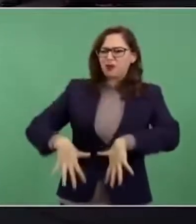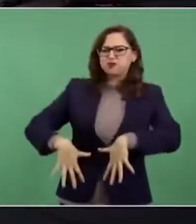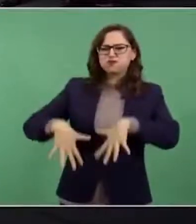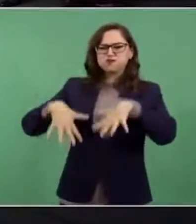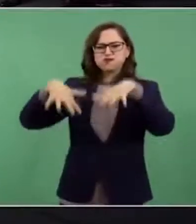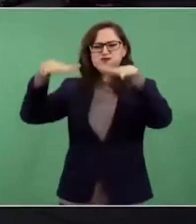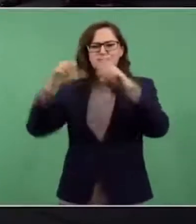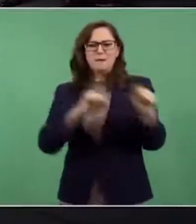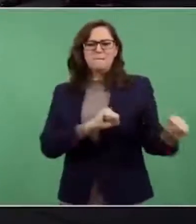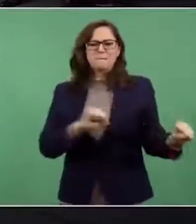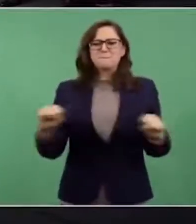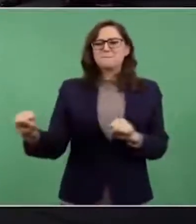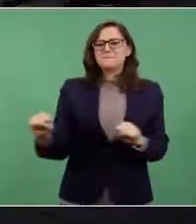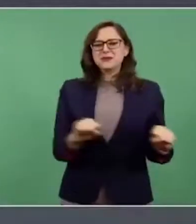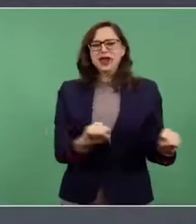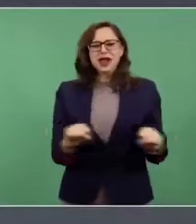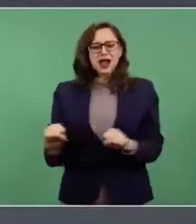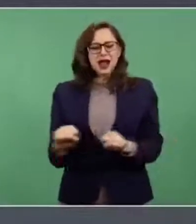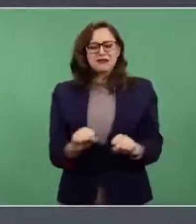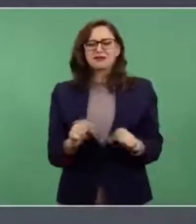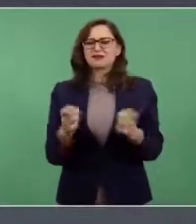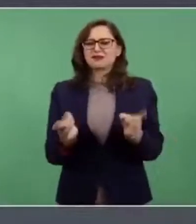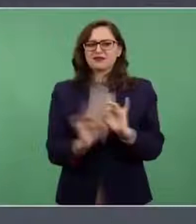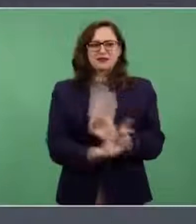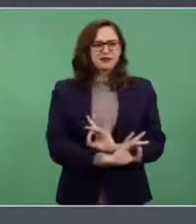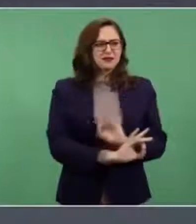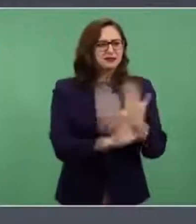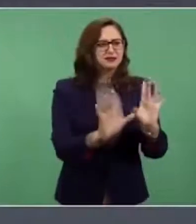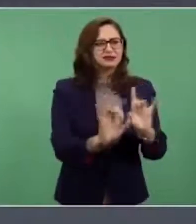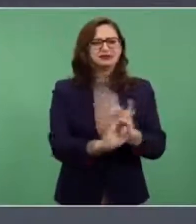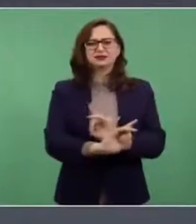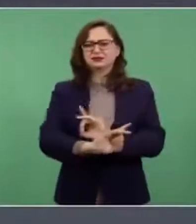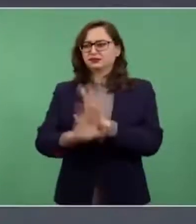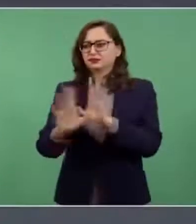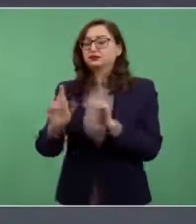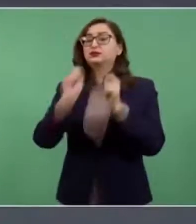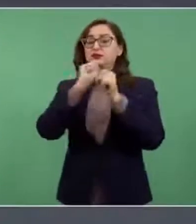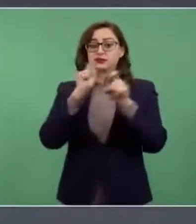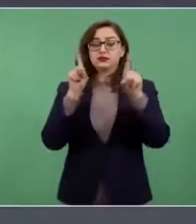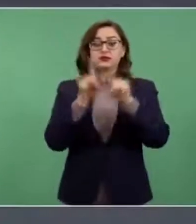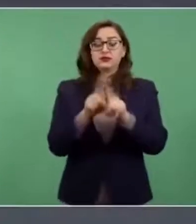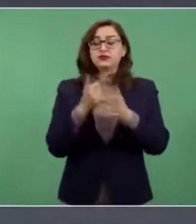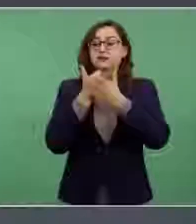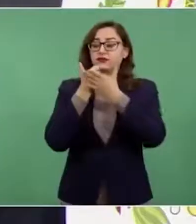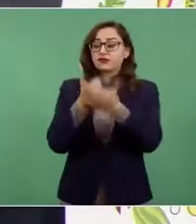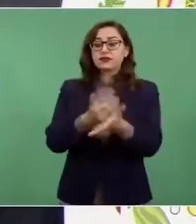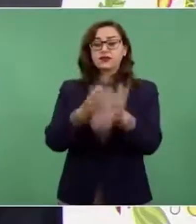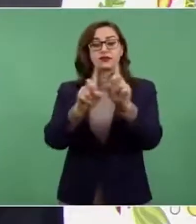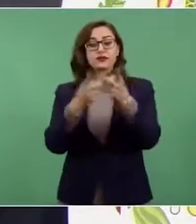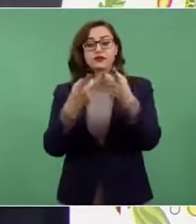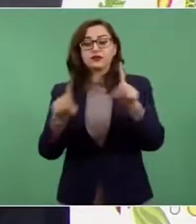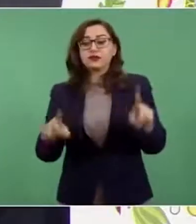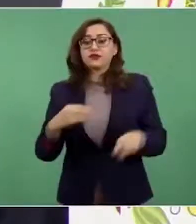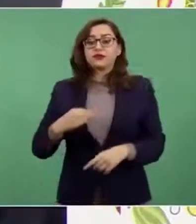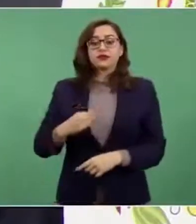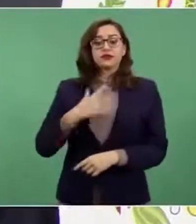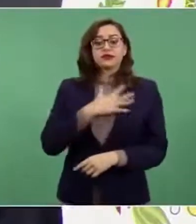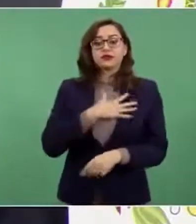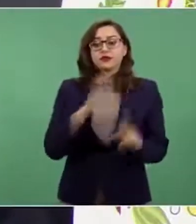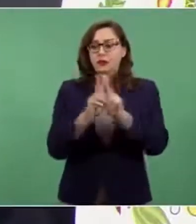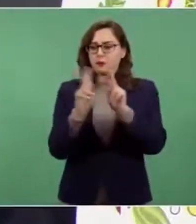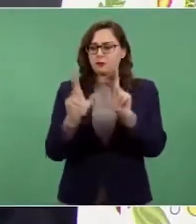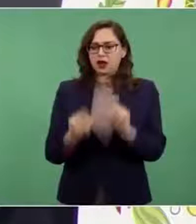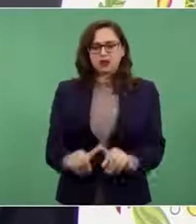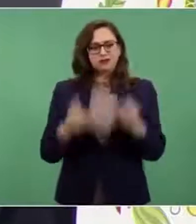inundaciones, temblores, en acciones también de desarrollo, bienestar y paz, es refrendo de su